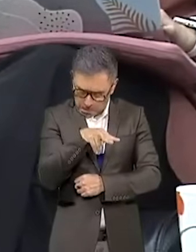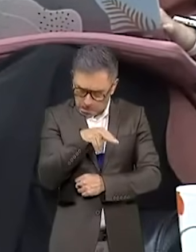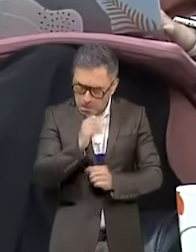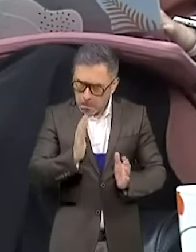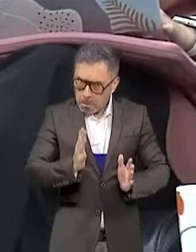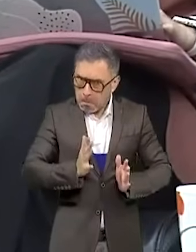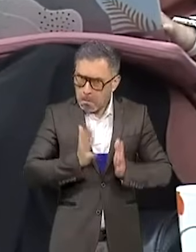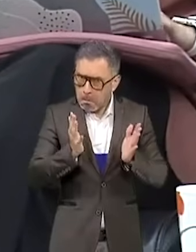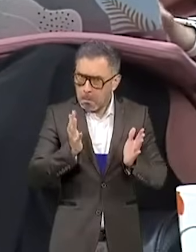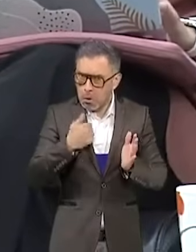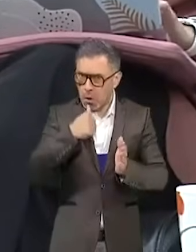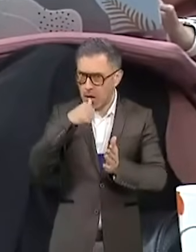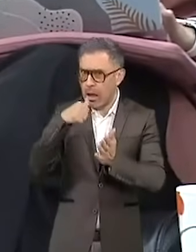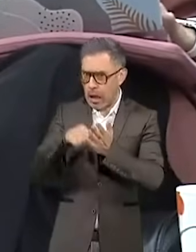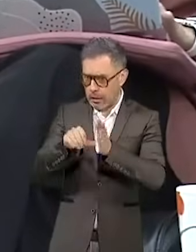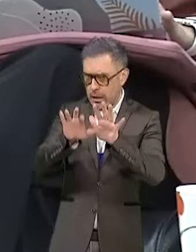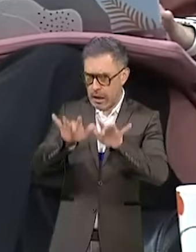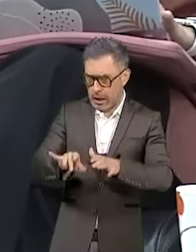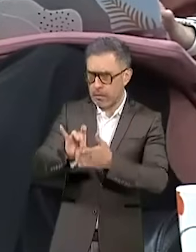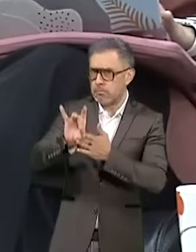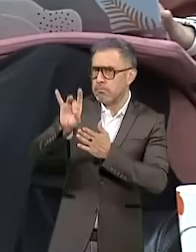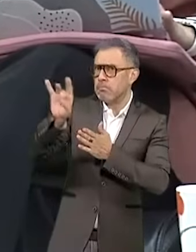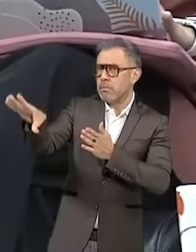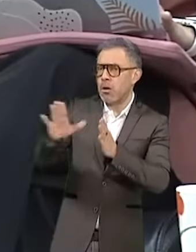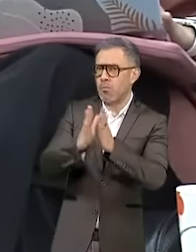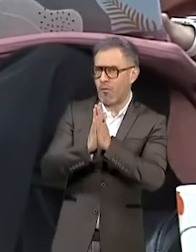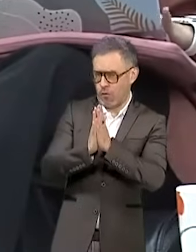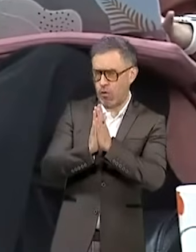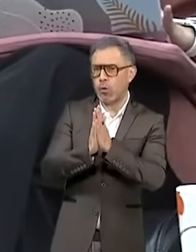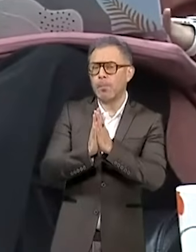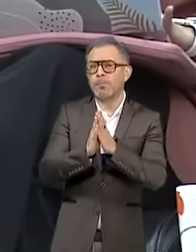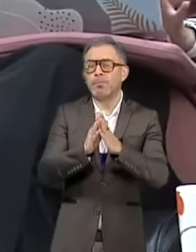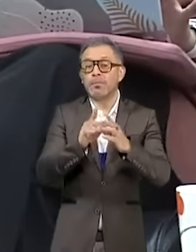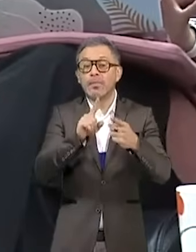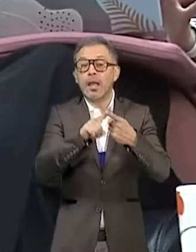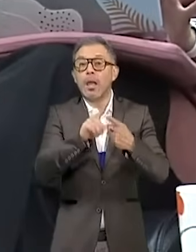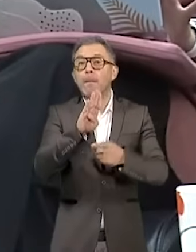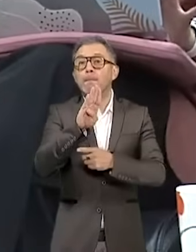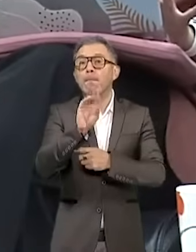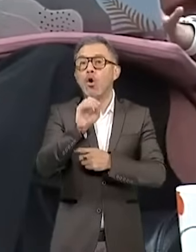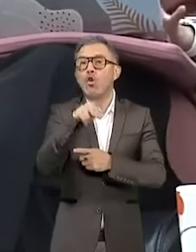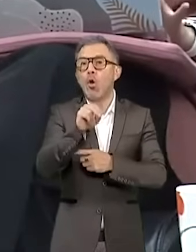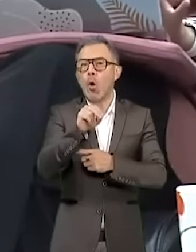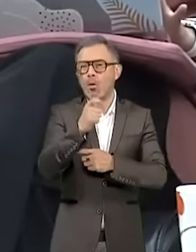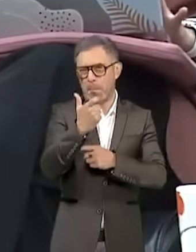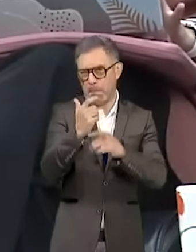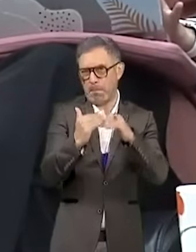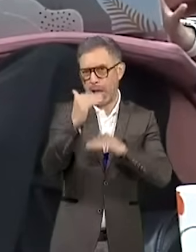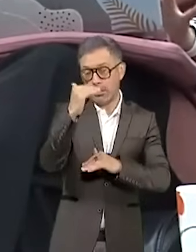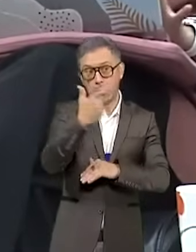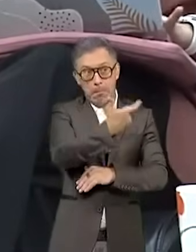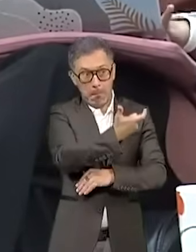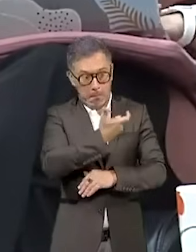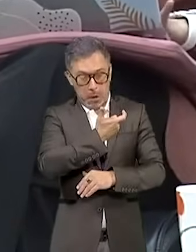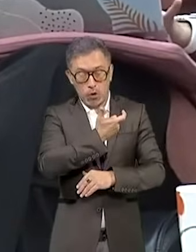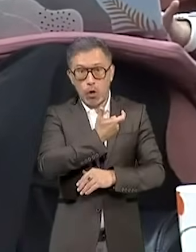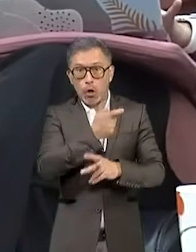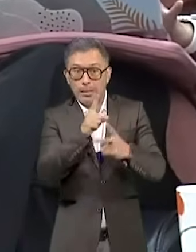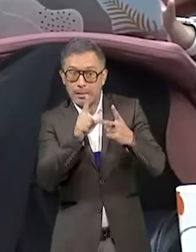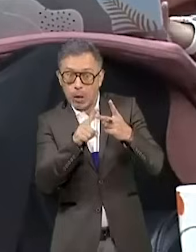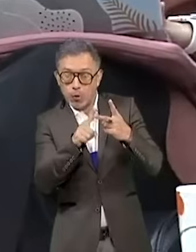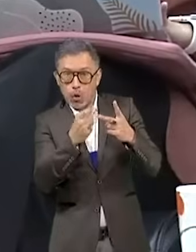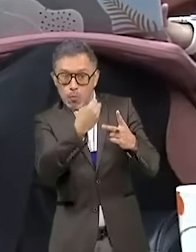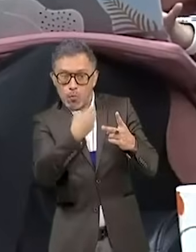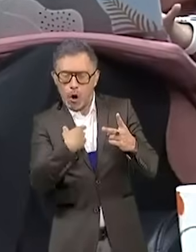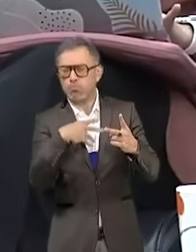que no se me deposite al menos la segunda parte de ese bono, también considerando las